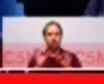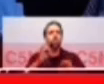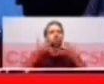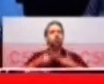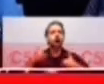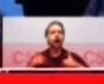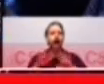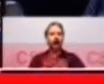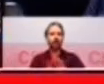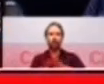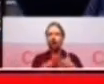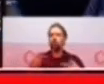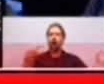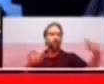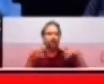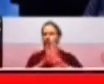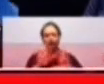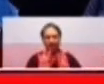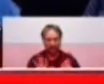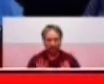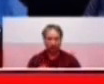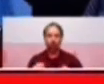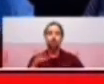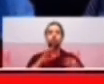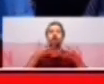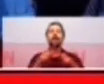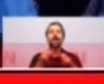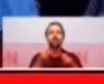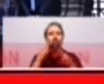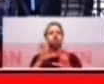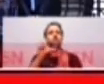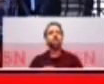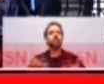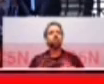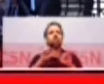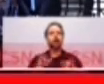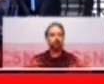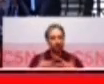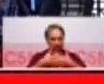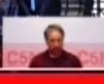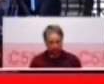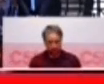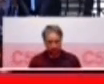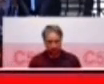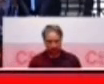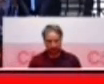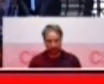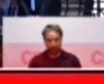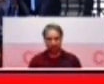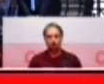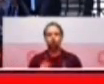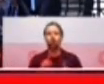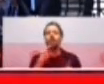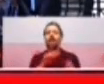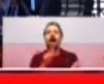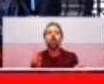mayor poder económico que a los sectores más populares prob El problema es que lo dijo acá Ale berkovich Hace unos días y lo